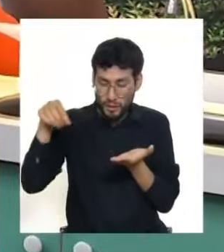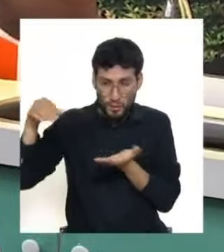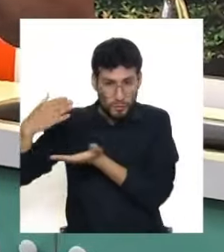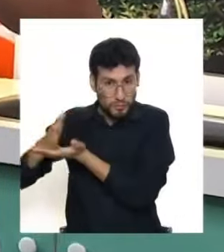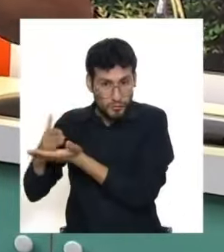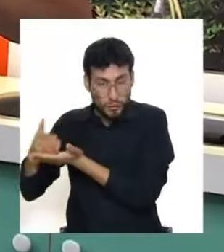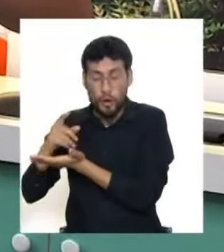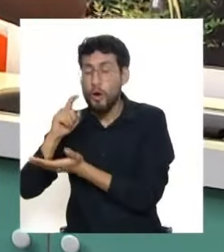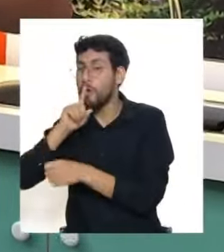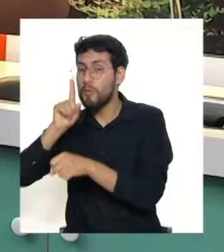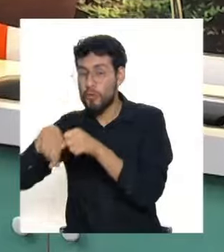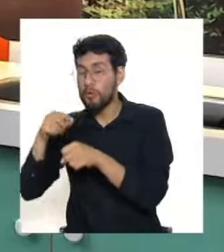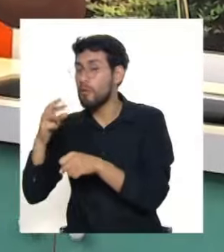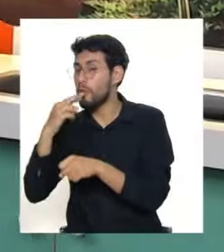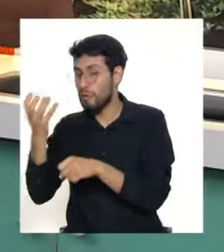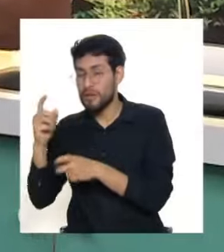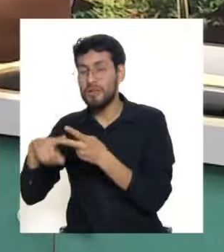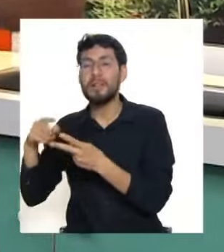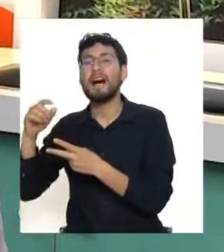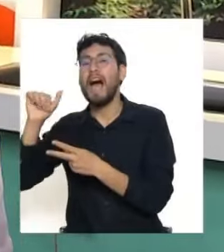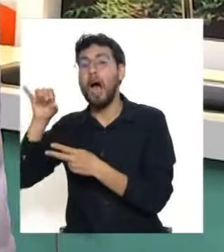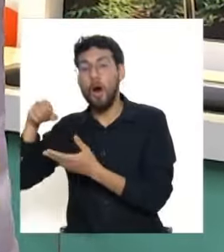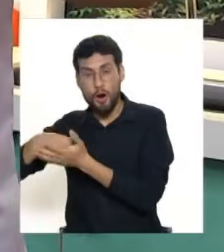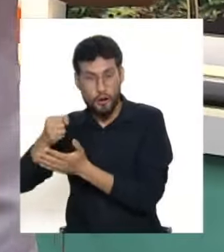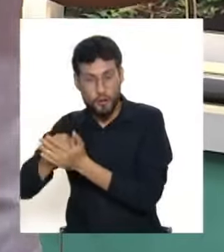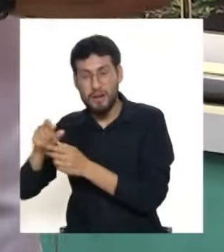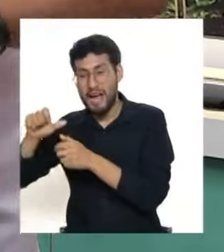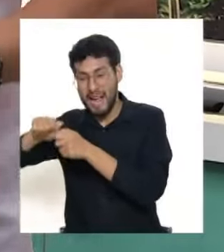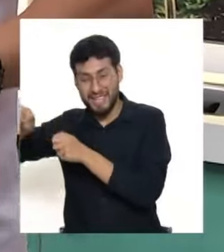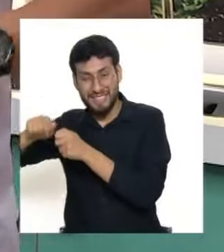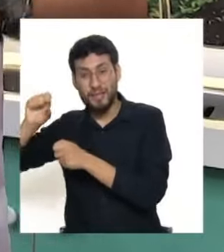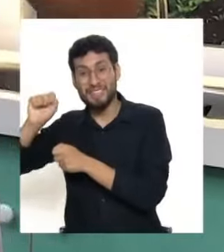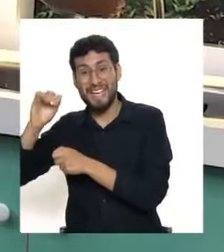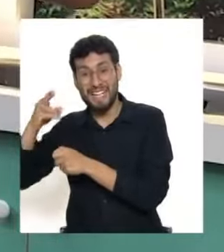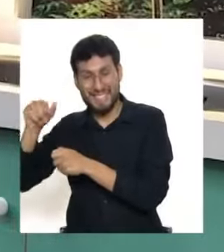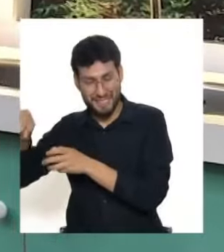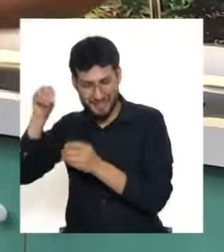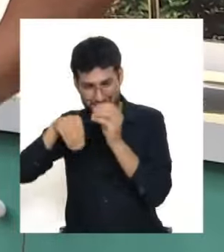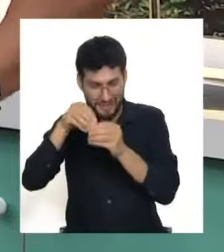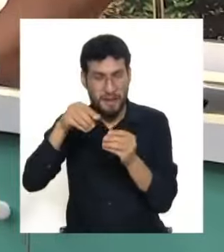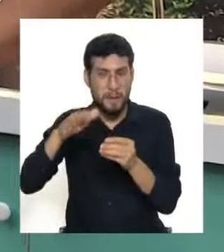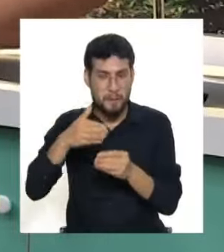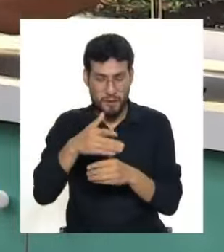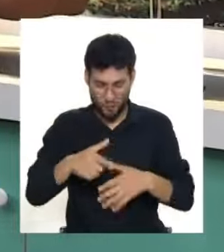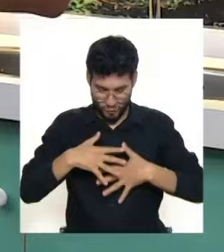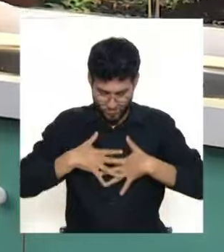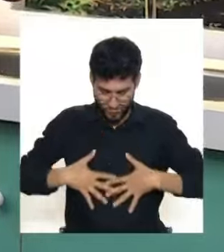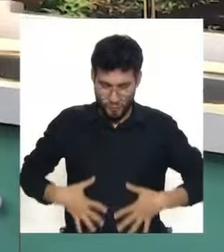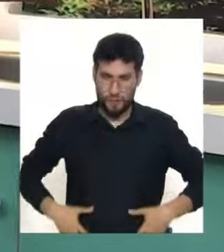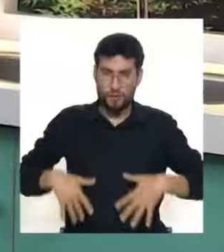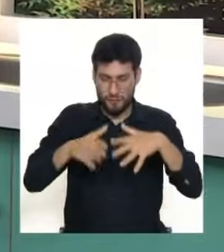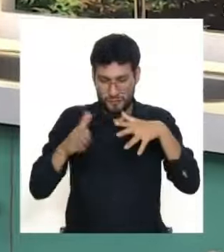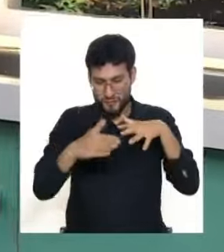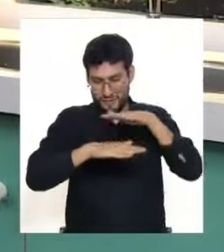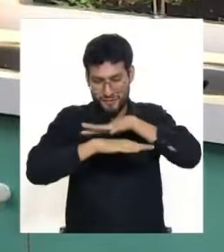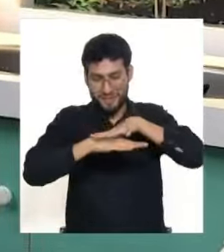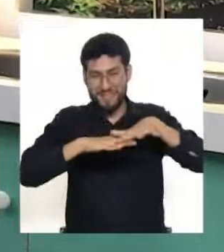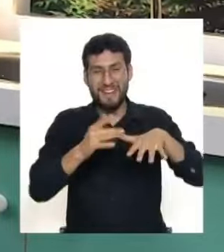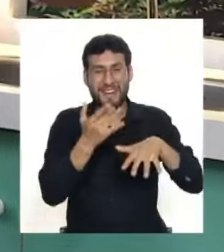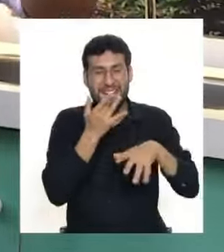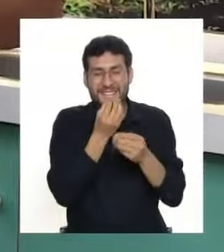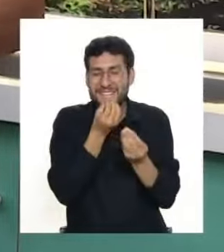de tomate, cebolla, un poquito de ajos y sachaculantro. Eso se lo pone en la pancita del pescado, en su cuerpo del pescado, sí. Y cuando vas a comer es